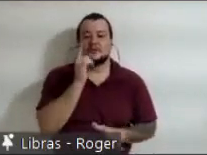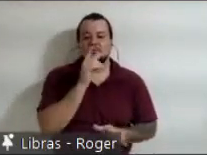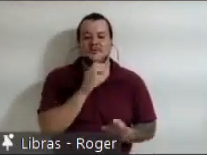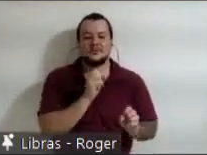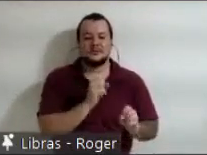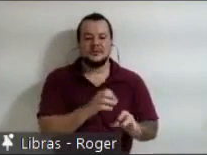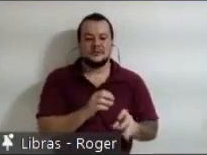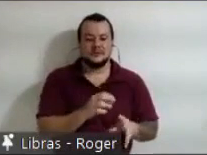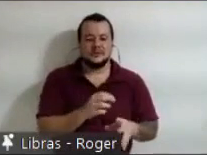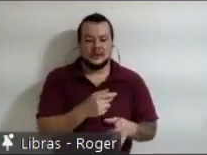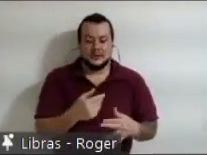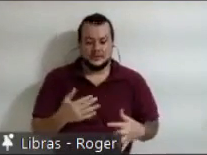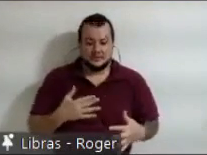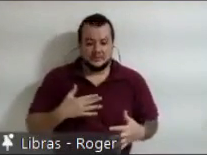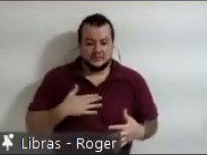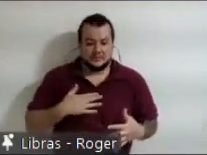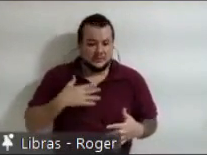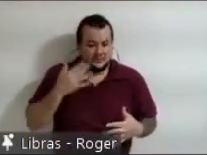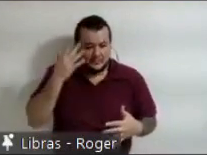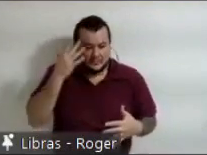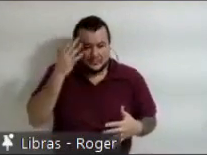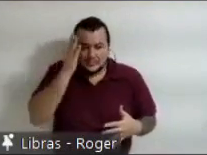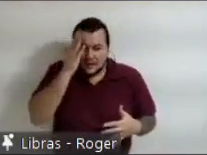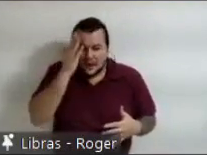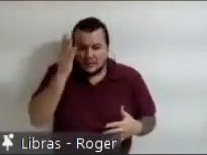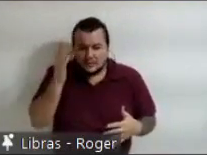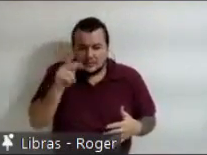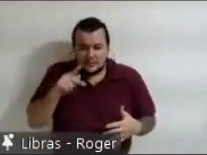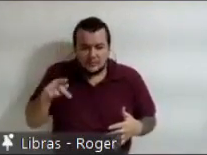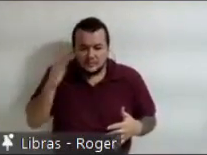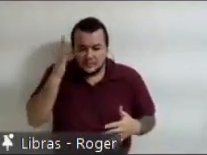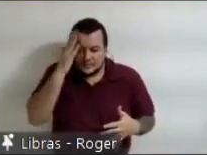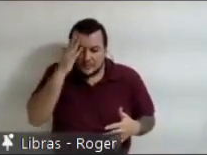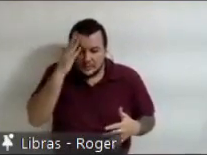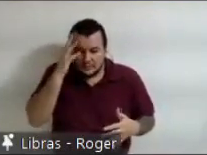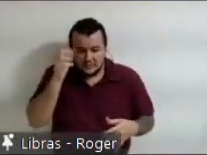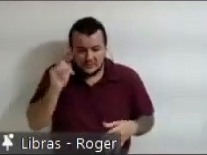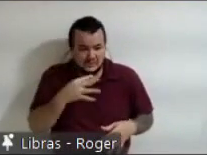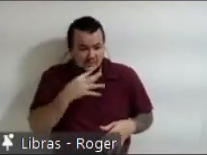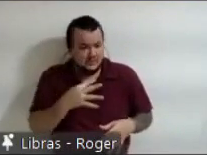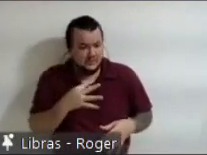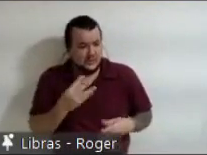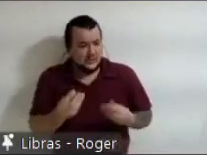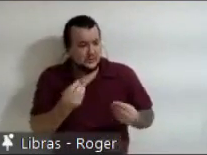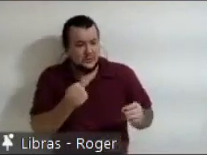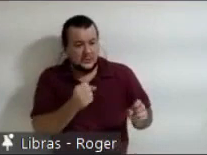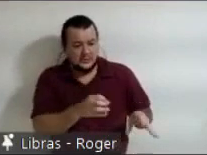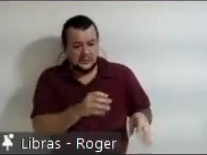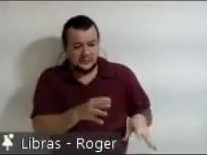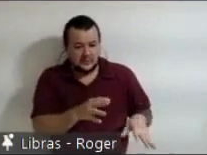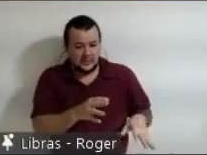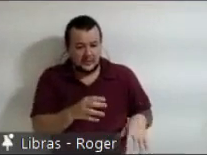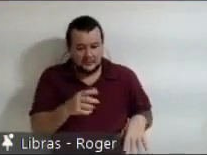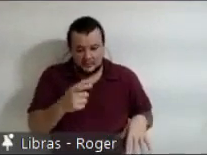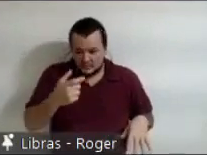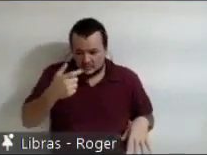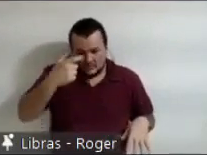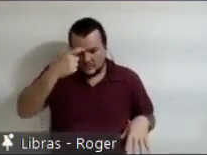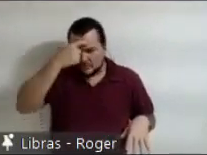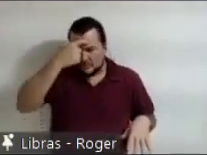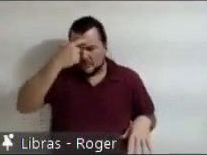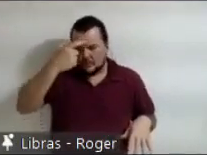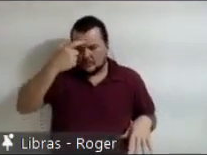no saben pues no pueden profesar ahora claramente entonces el primer